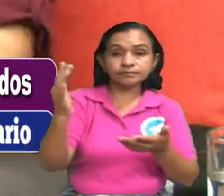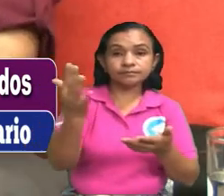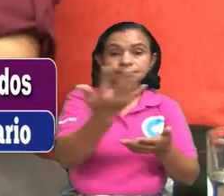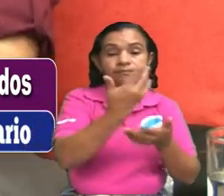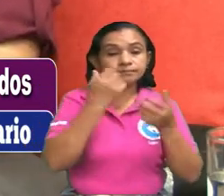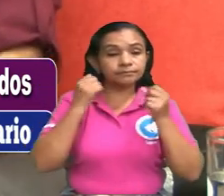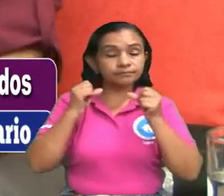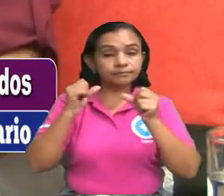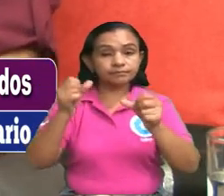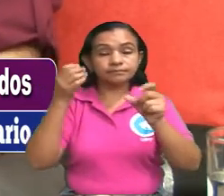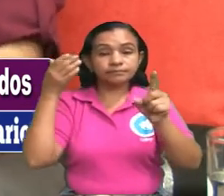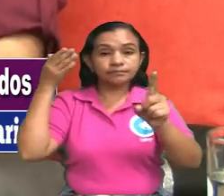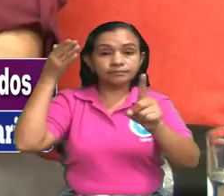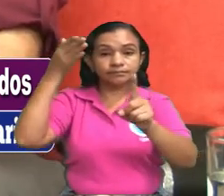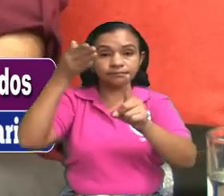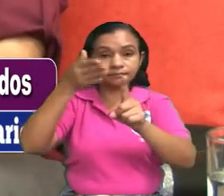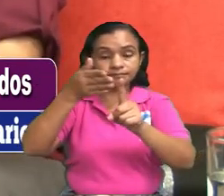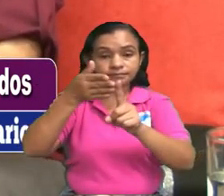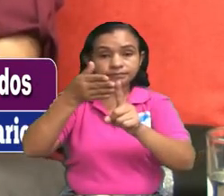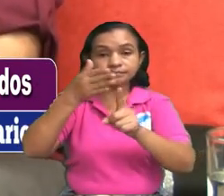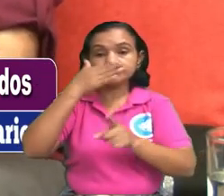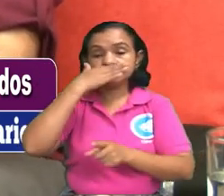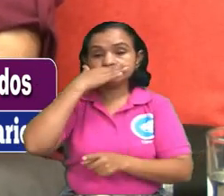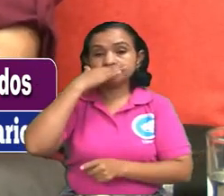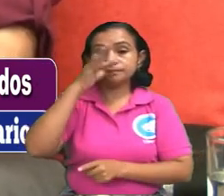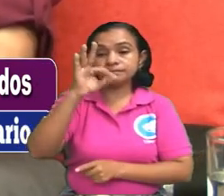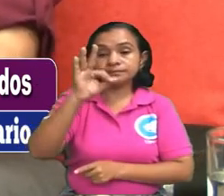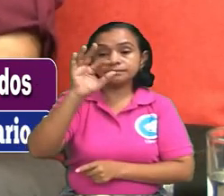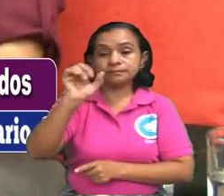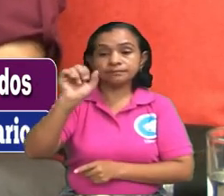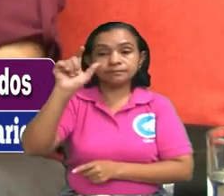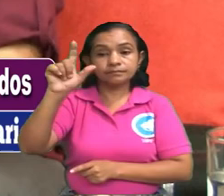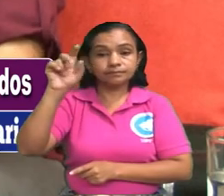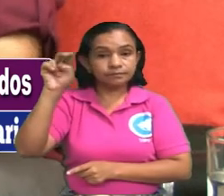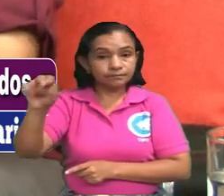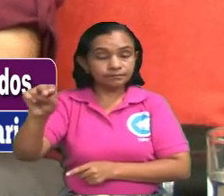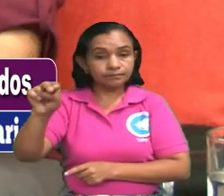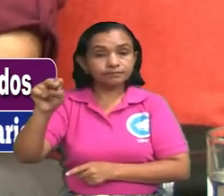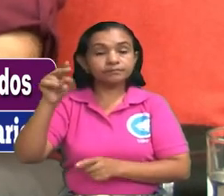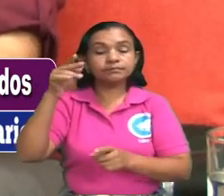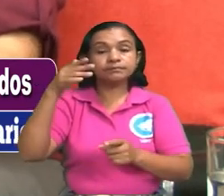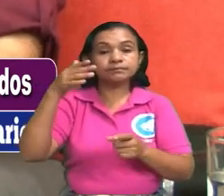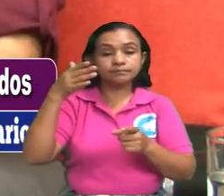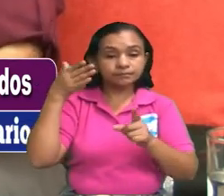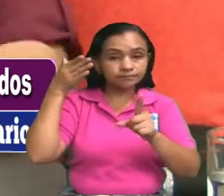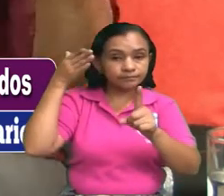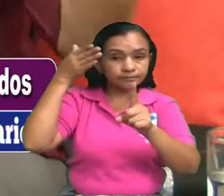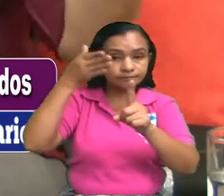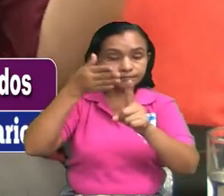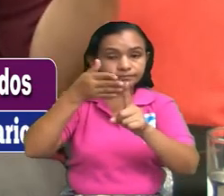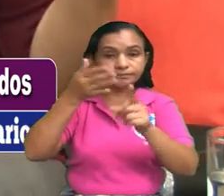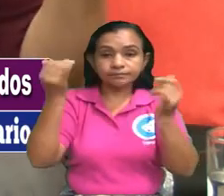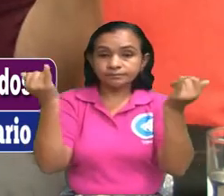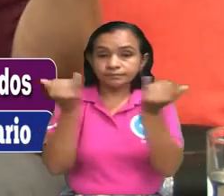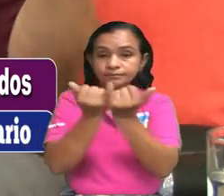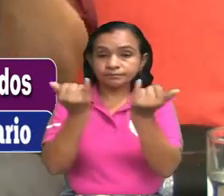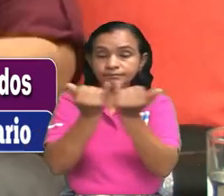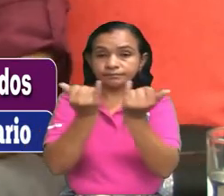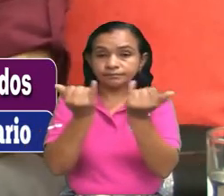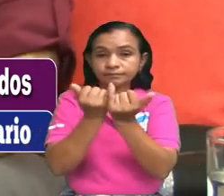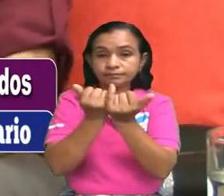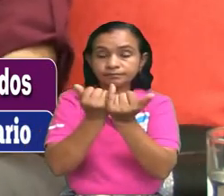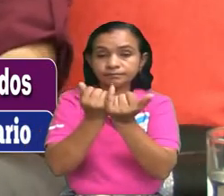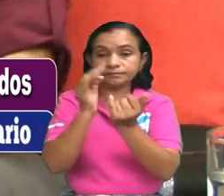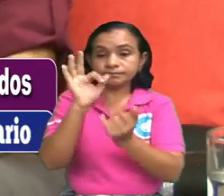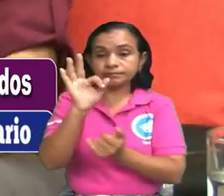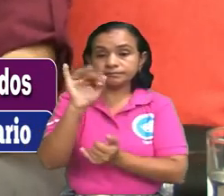vigente. La lealtad al Frente Sandinista, la lealtad hacia la revolución. Igual que el